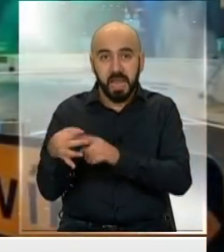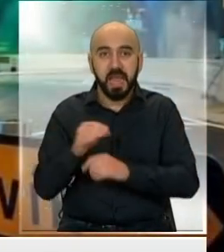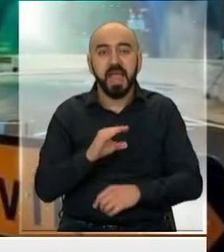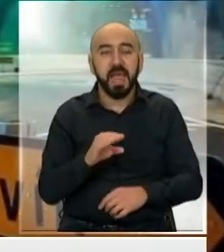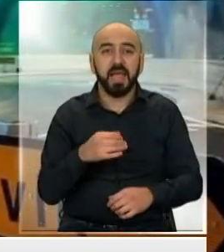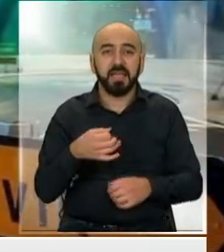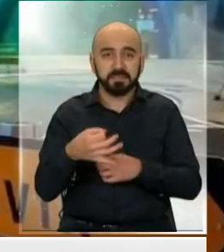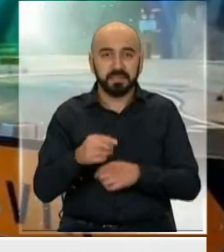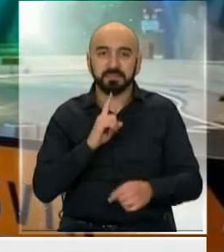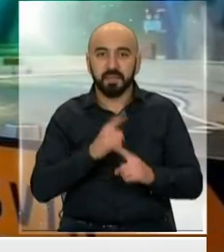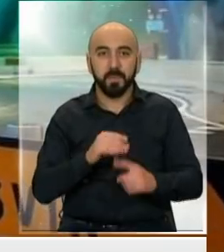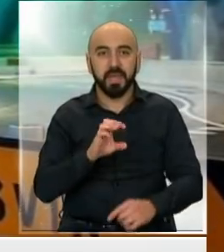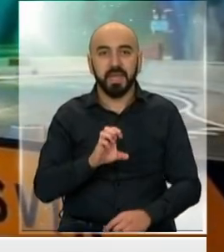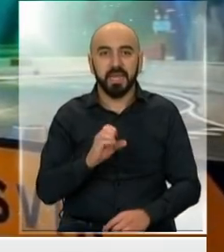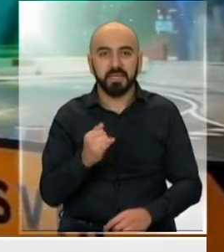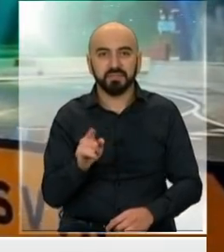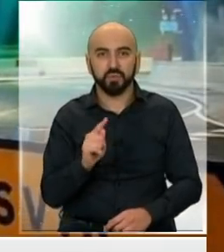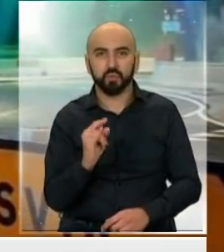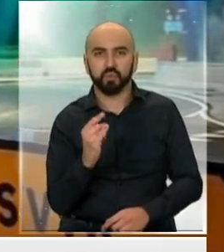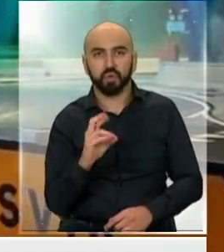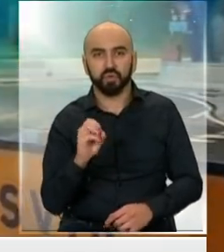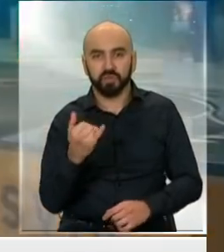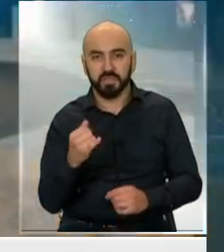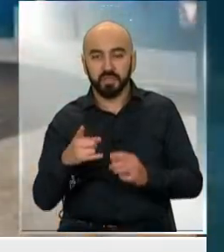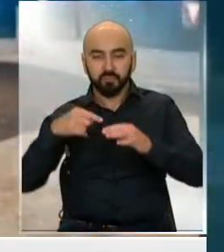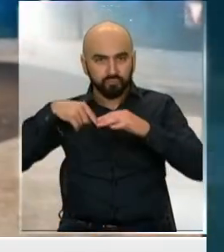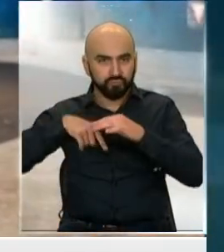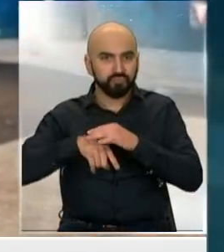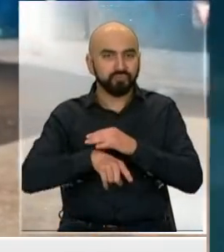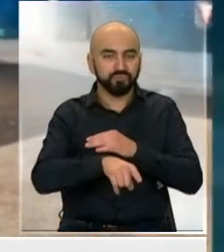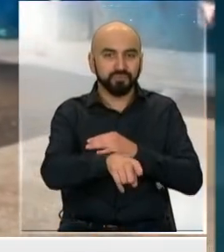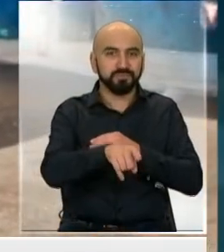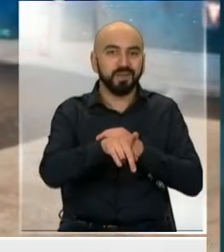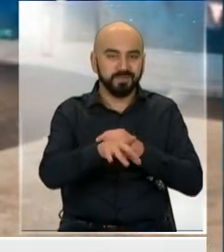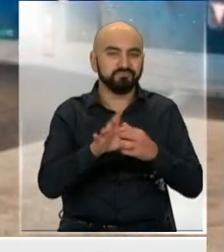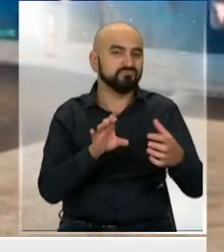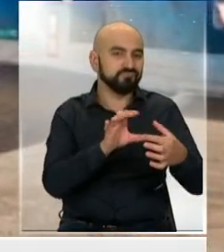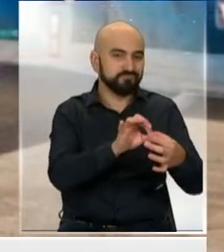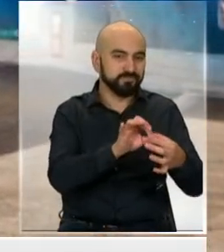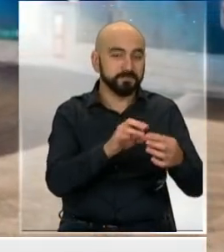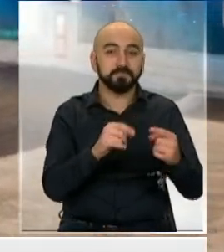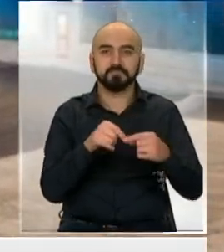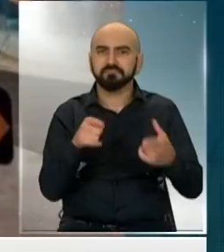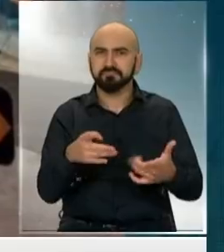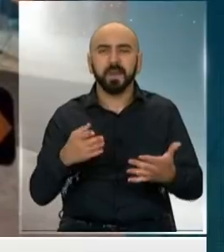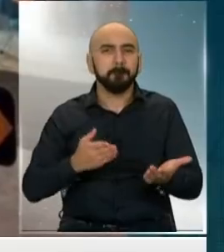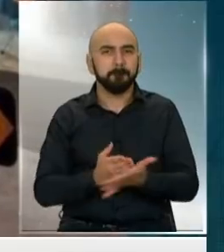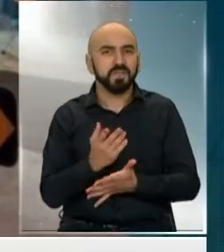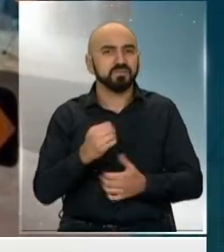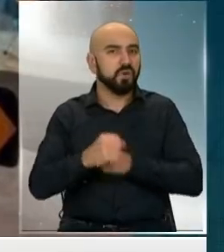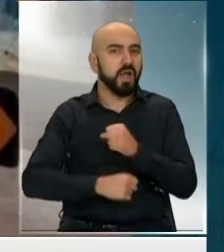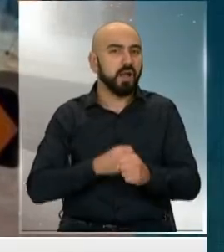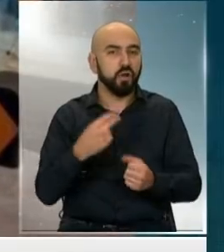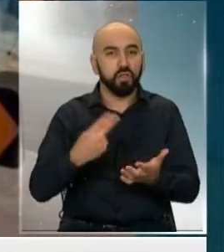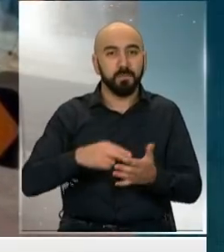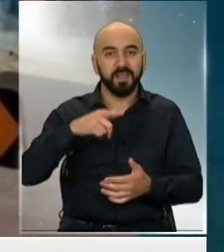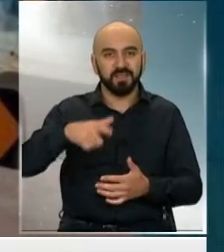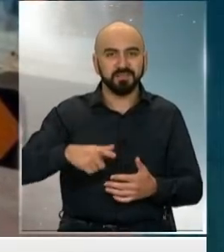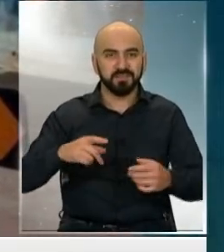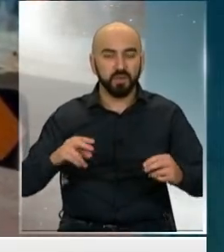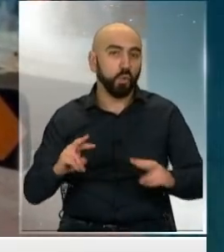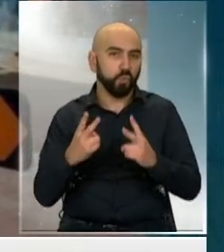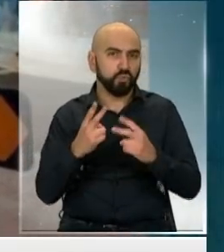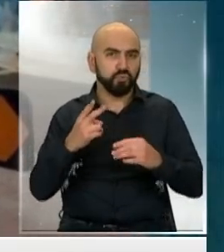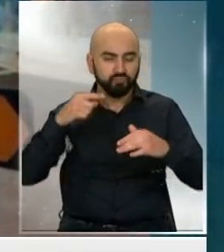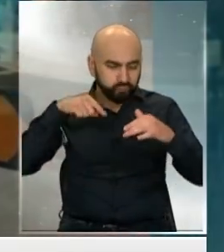la ciudad de Tosván, capital de Feroe. Este túnel comenzó su obra el año 2017 y cuenta con